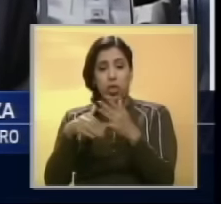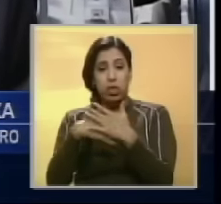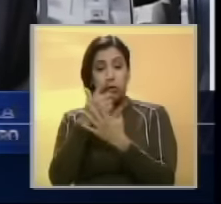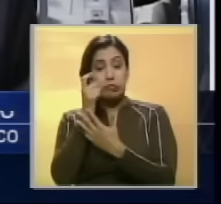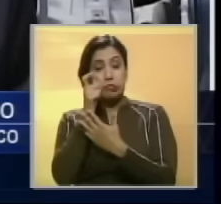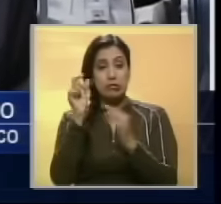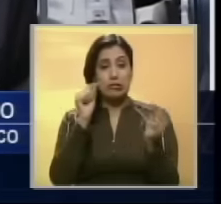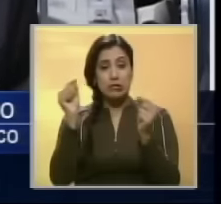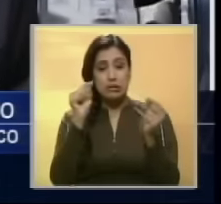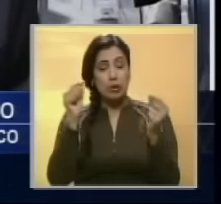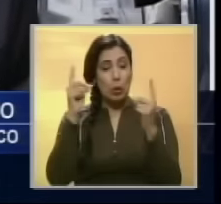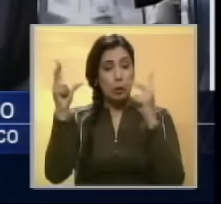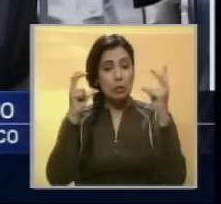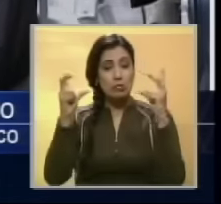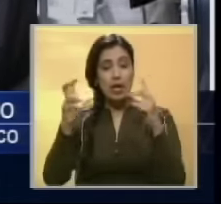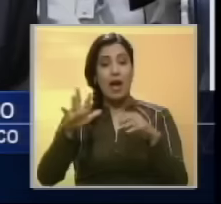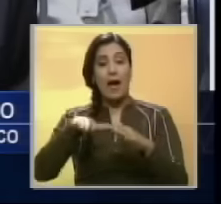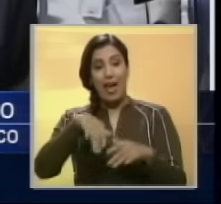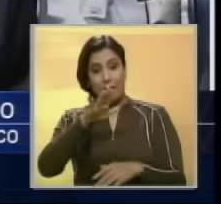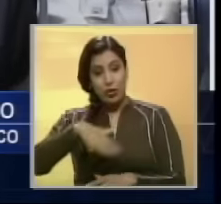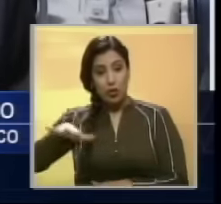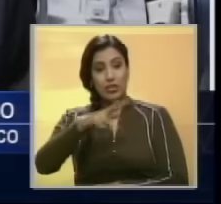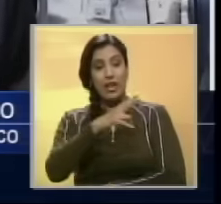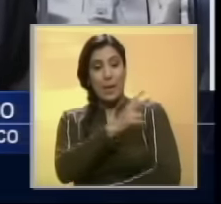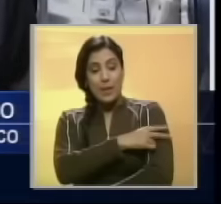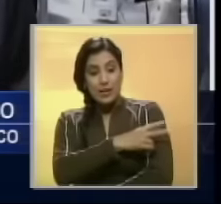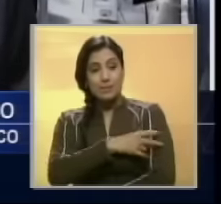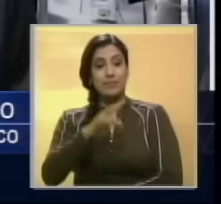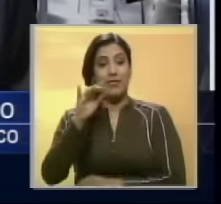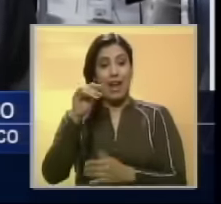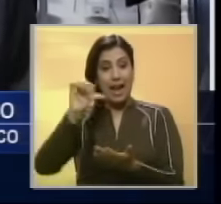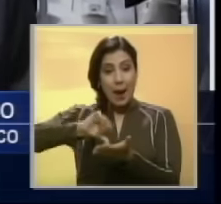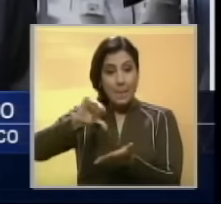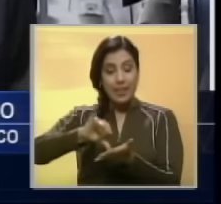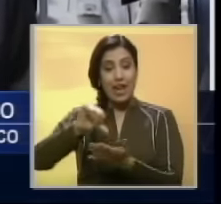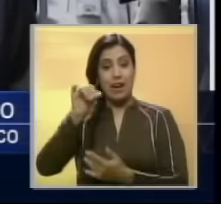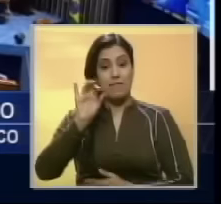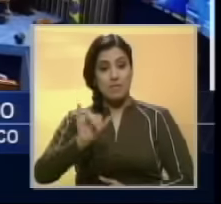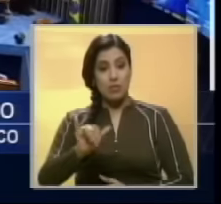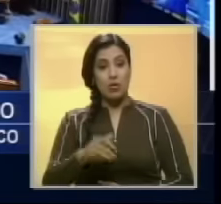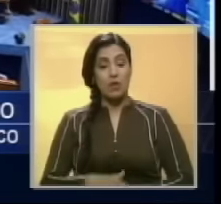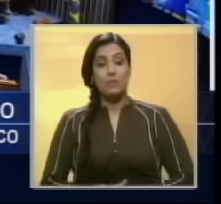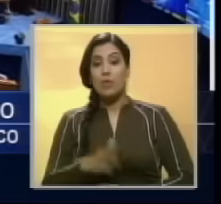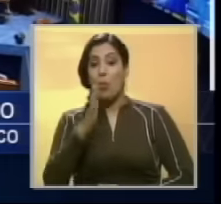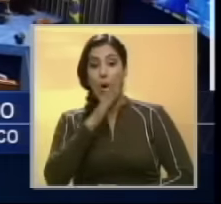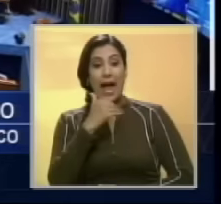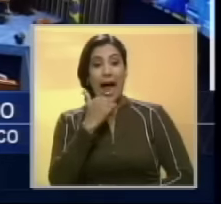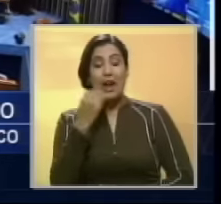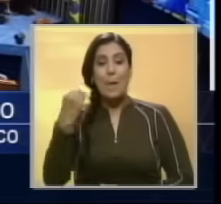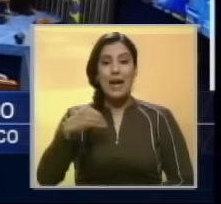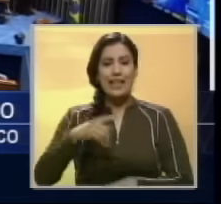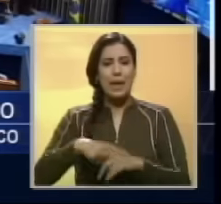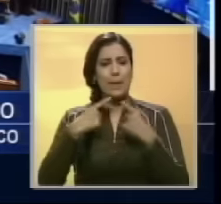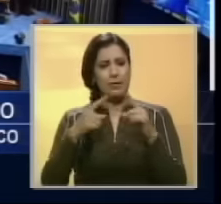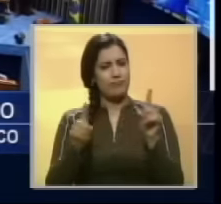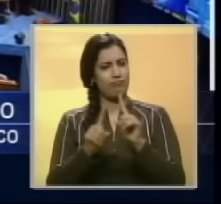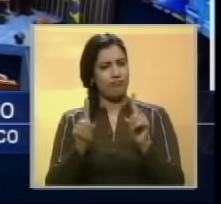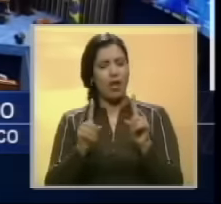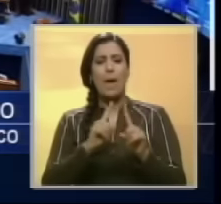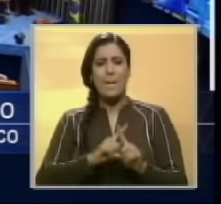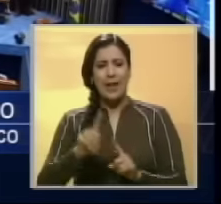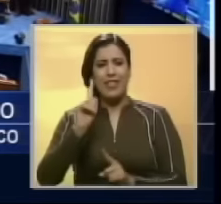horas nada más aquí en la República federativa de Brasil más precisamente la capital Brasilia no habrá mucho más tiempo que perder porque debe